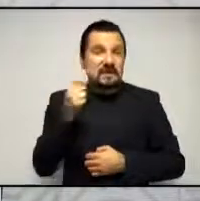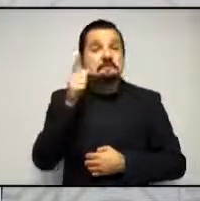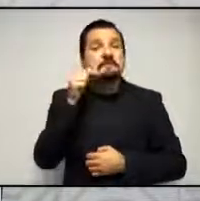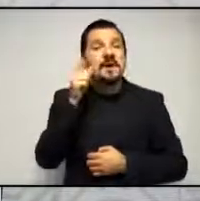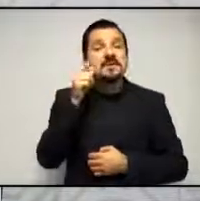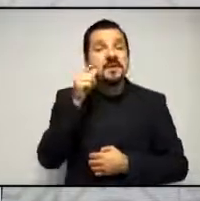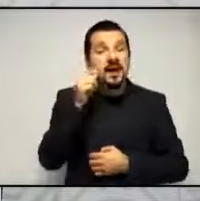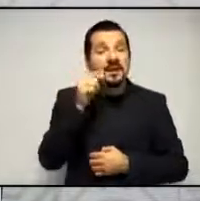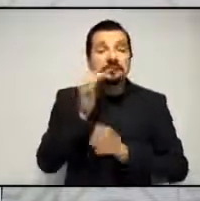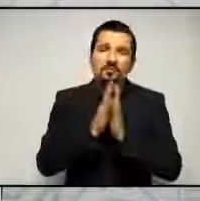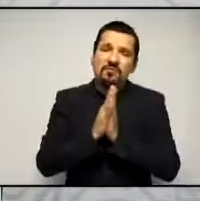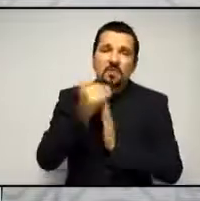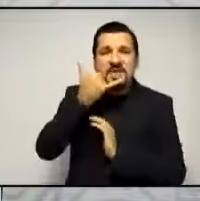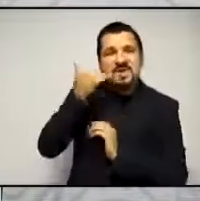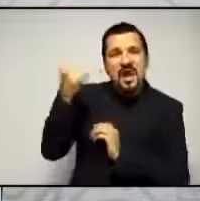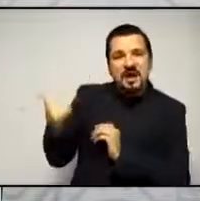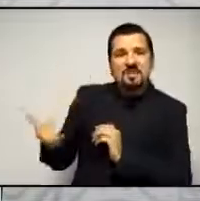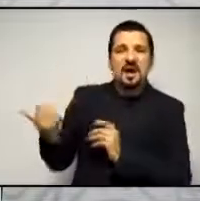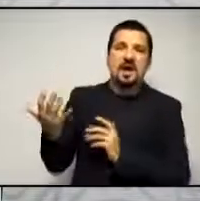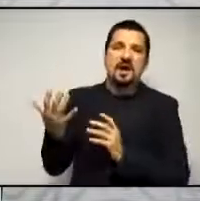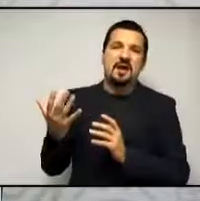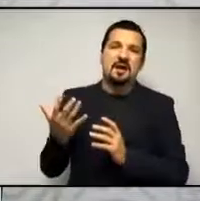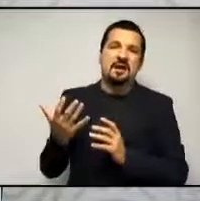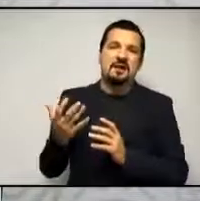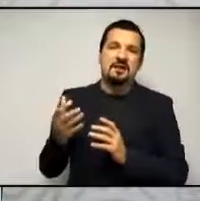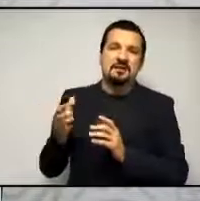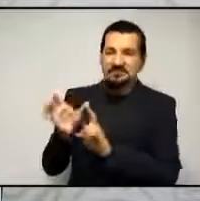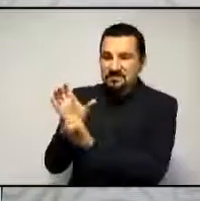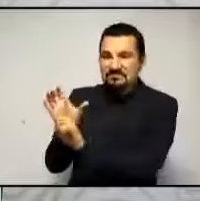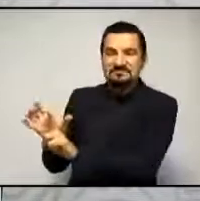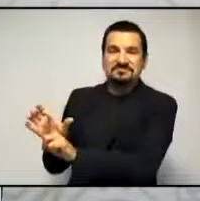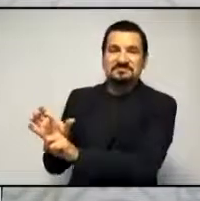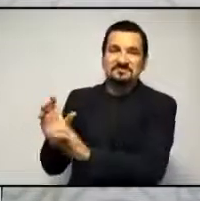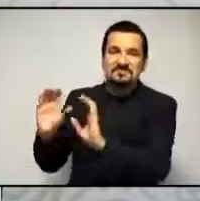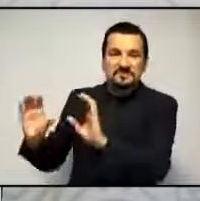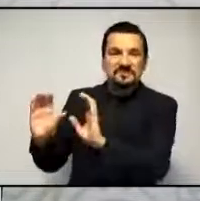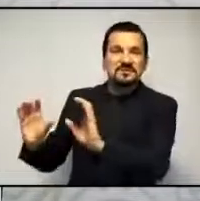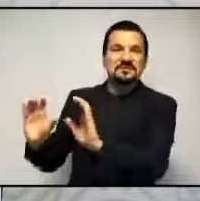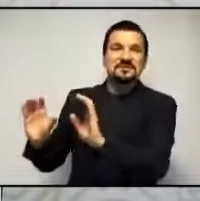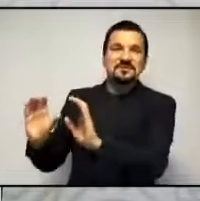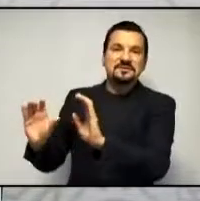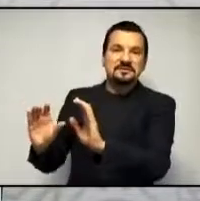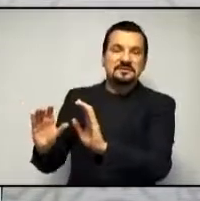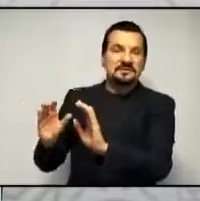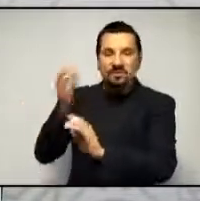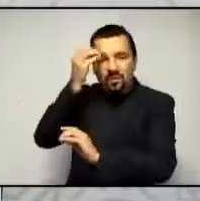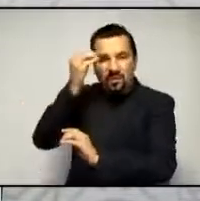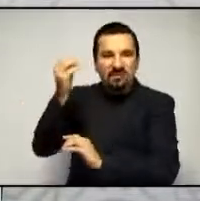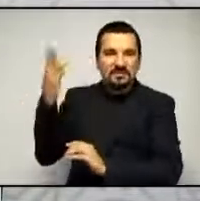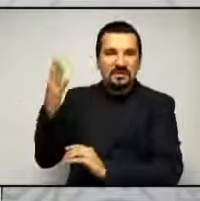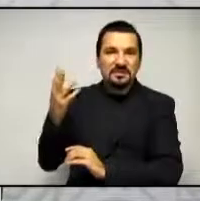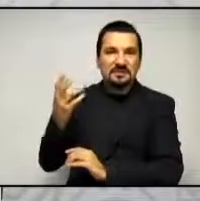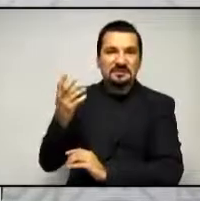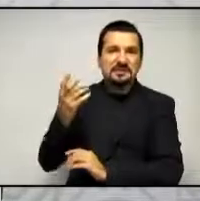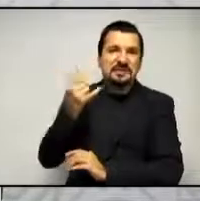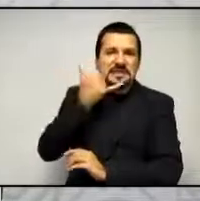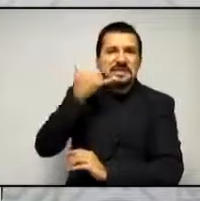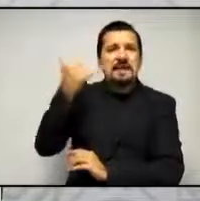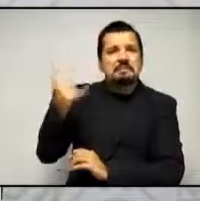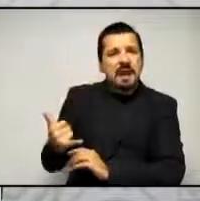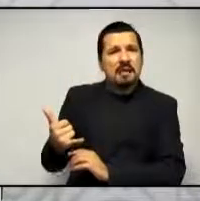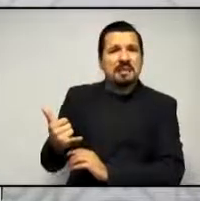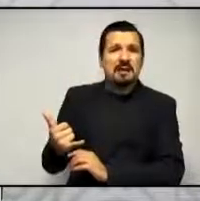llámenle por teléfono protejan los cuiden los recuerda es una llamada